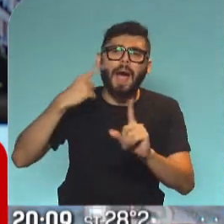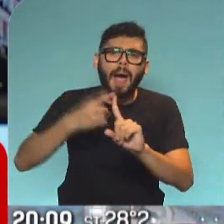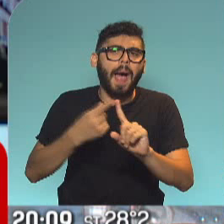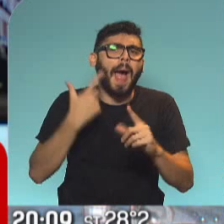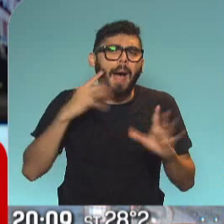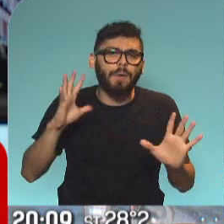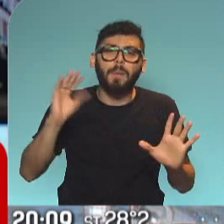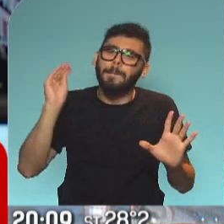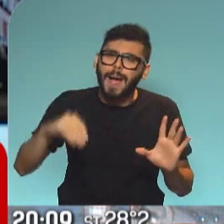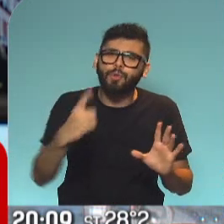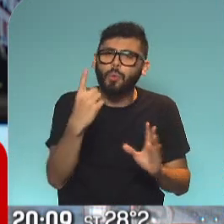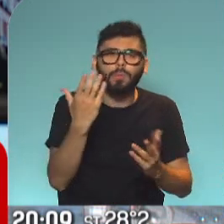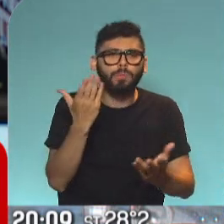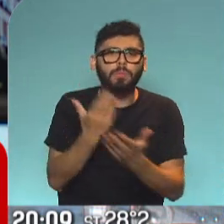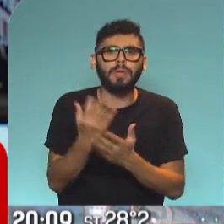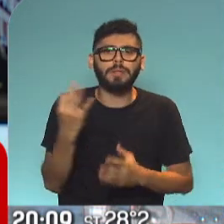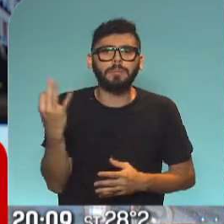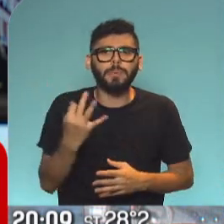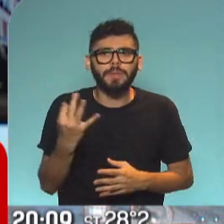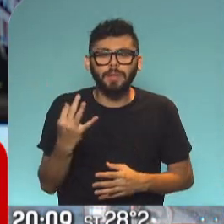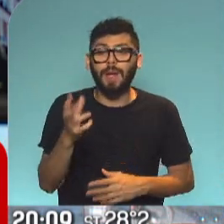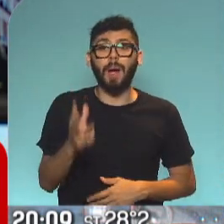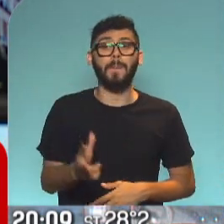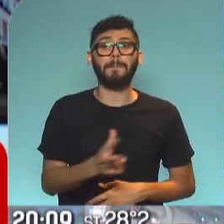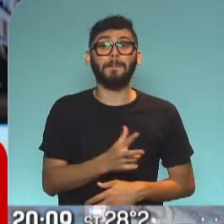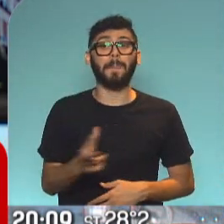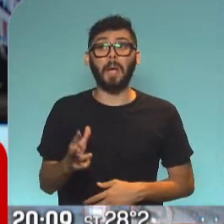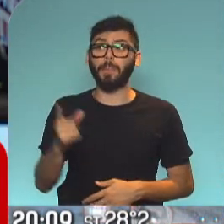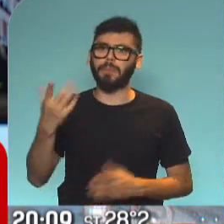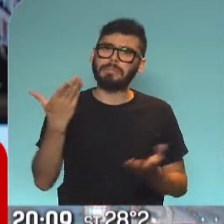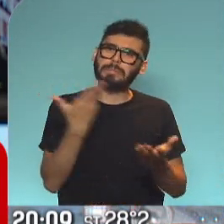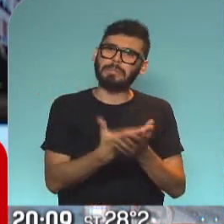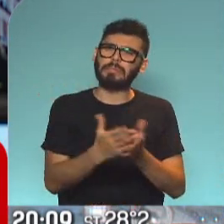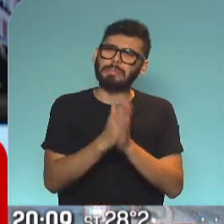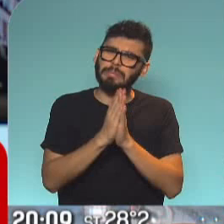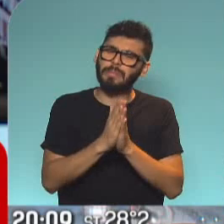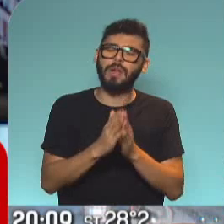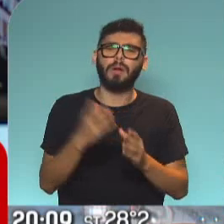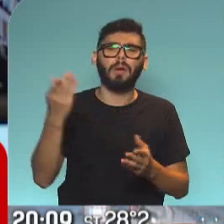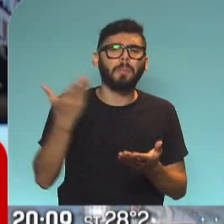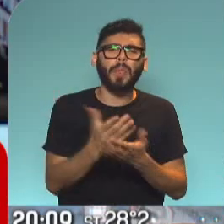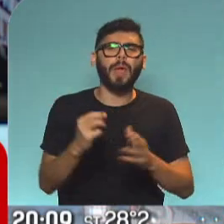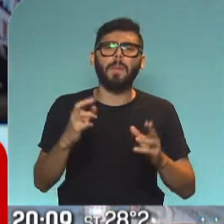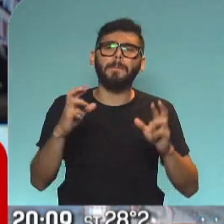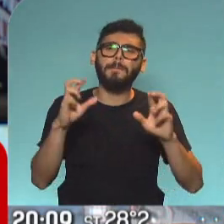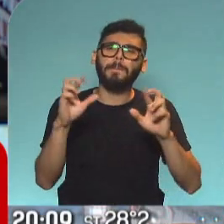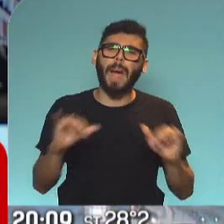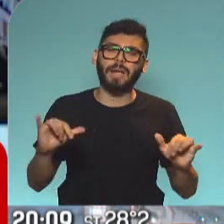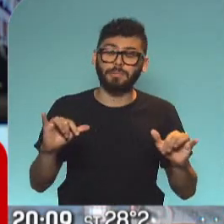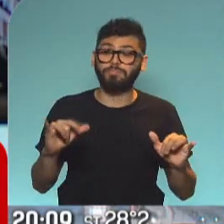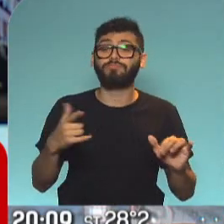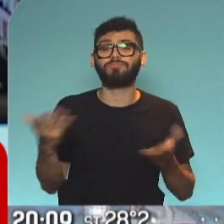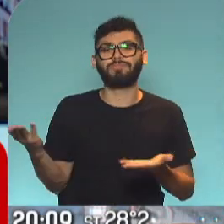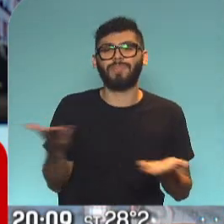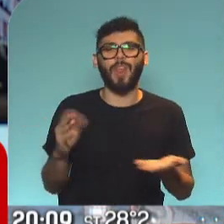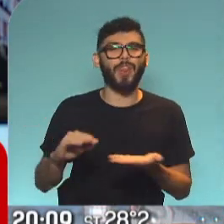jornada tiene que ver con un pedido especial que le hizo el Papa Francisco de reconciliación y de paz. Y para hablar de todos estos temas está con nosotros el